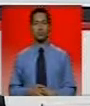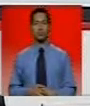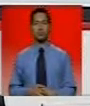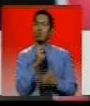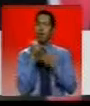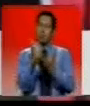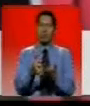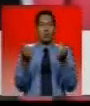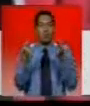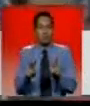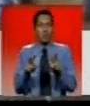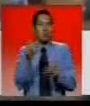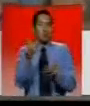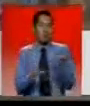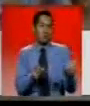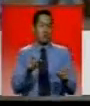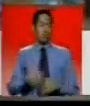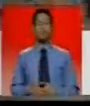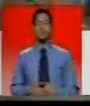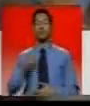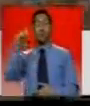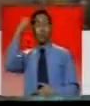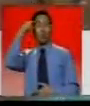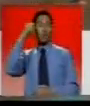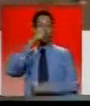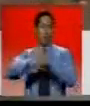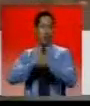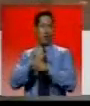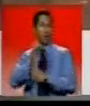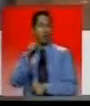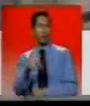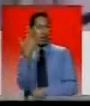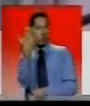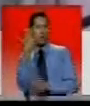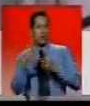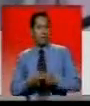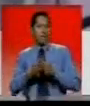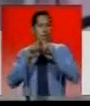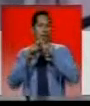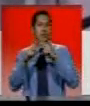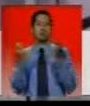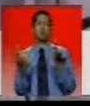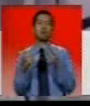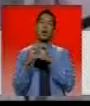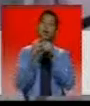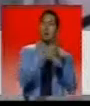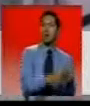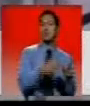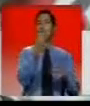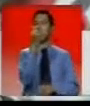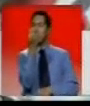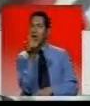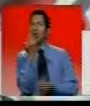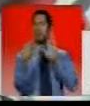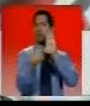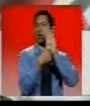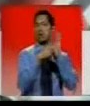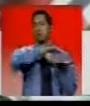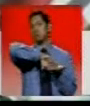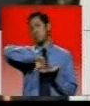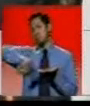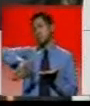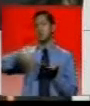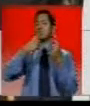De su lado, el gobierno asegura que tomó medidas para incentivar la economía en las zonas fronterizas tras la devaluación del peso colombiano. La canasta